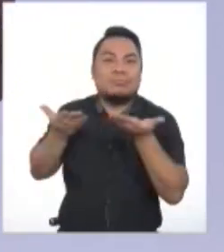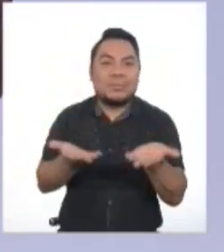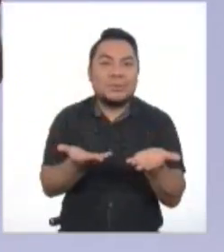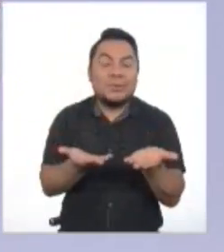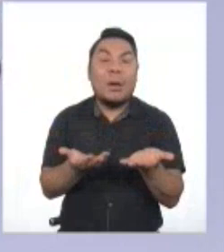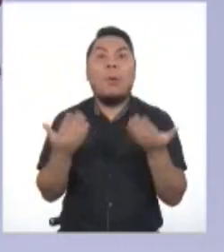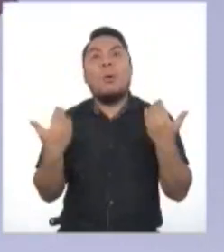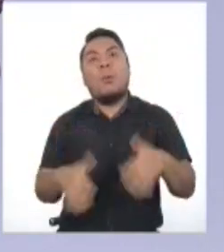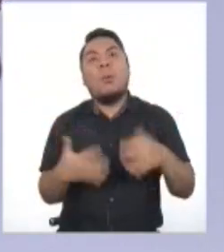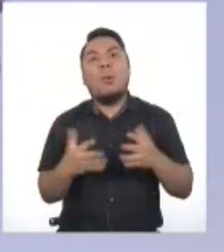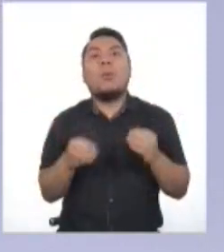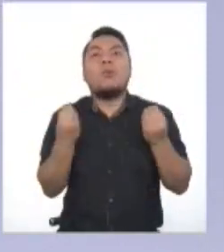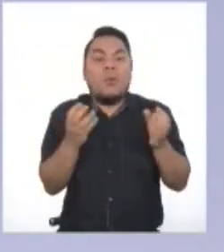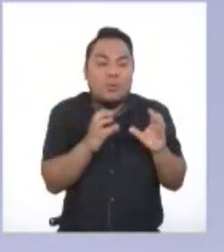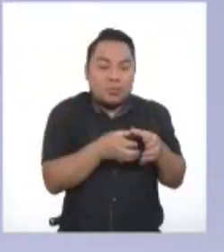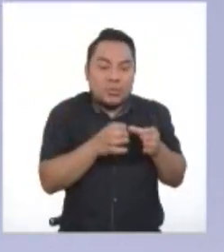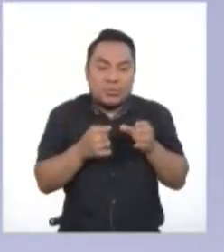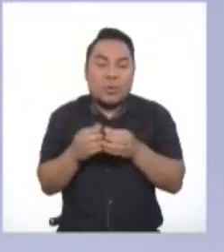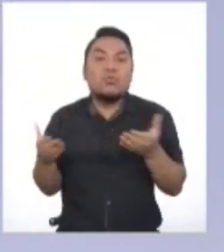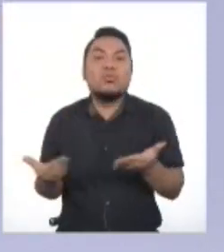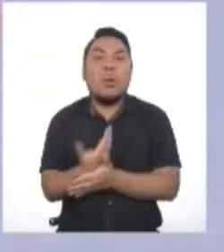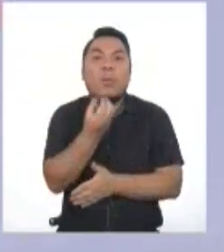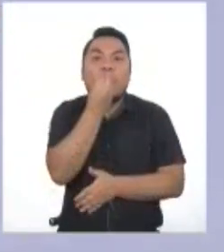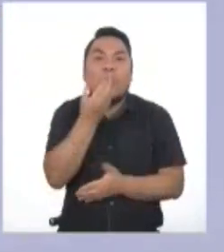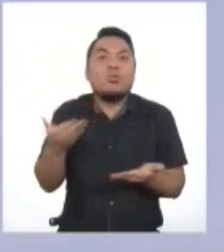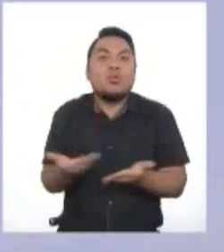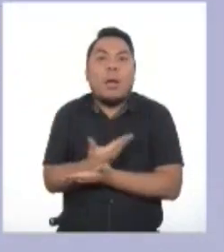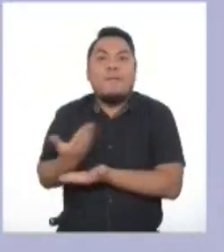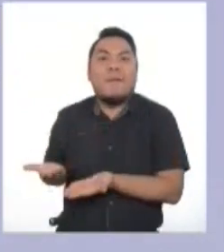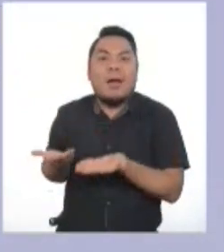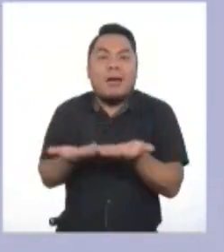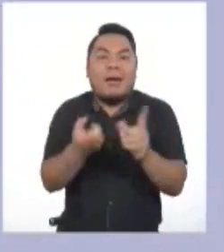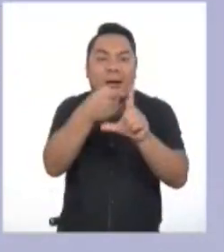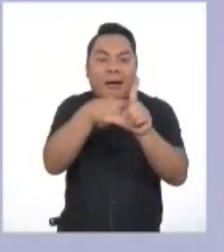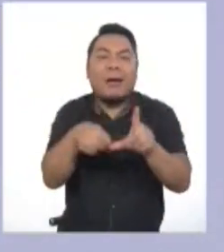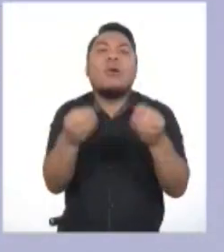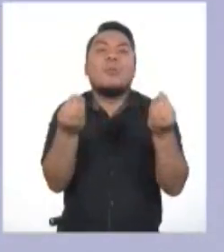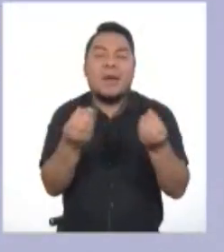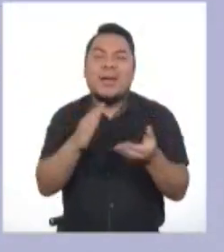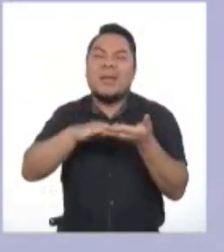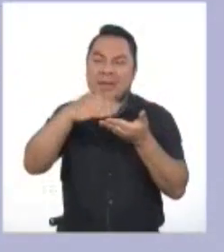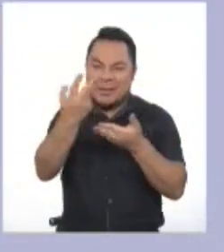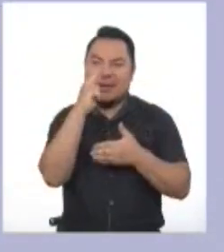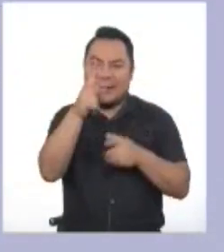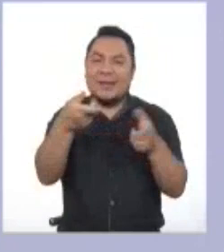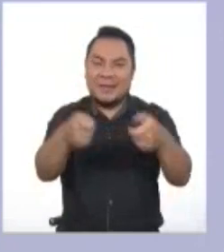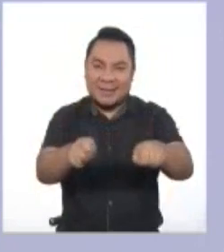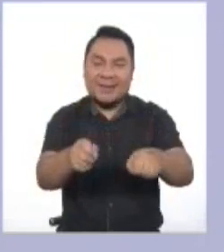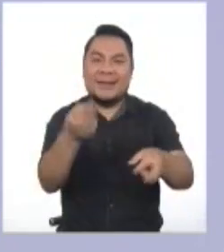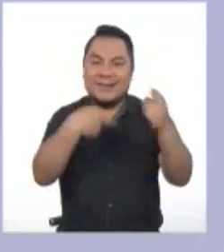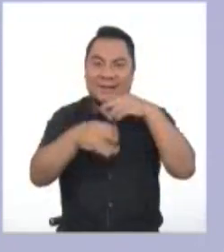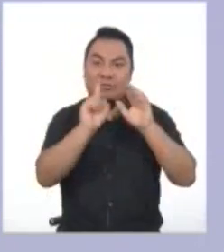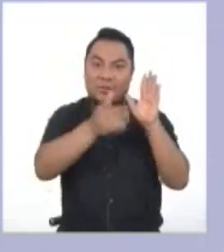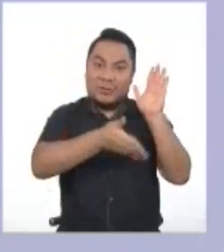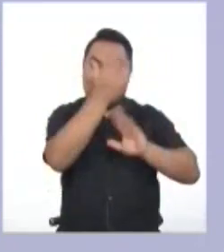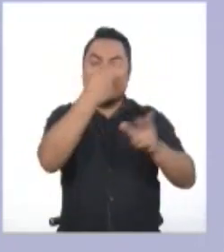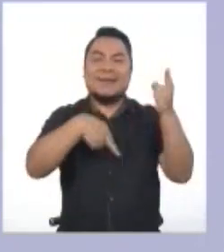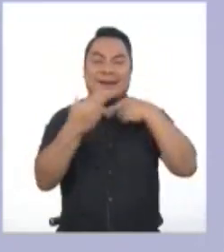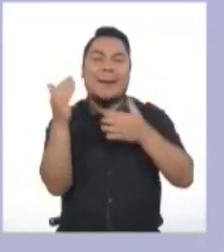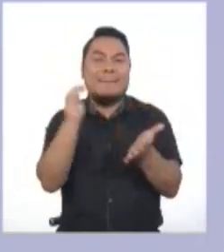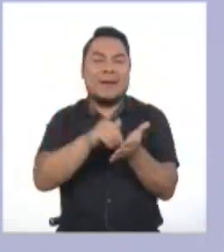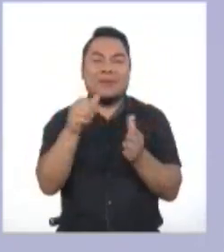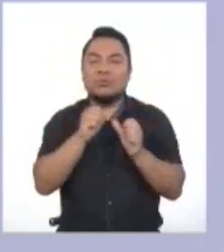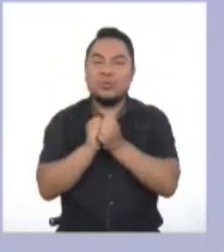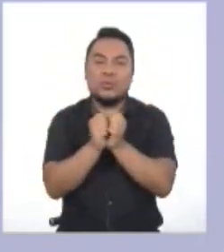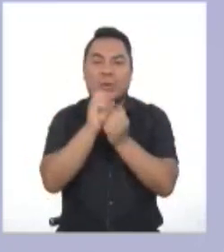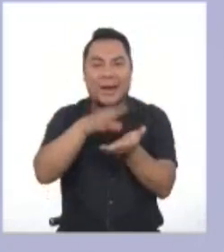ahora, ¿cómo agruparán estos nuevos alimentos? Vamos a averiguarlo en unos minutos después de la pausa. No se muevan, ya volvemos para